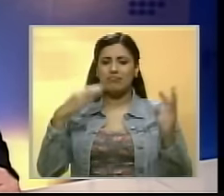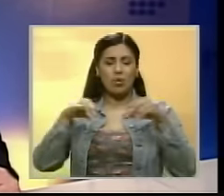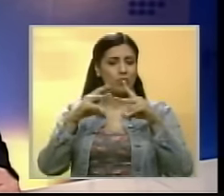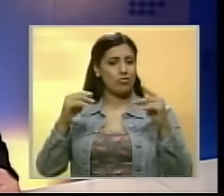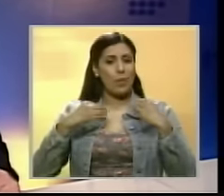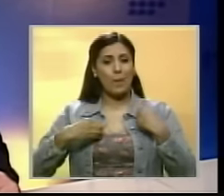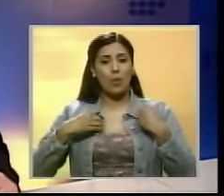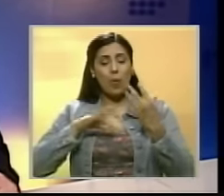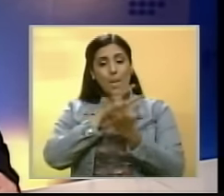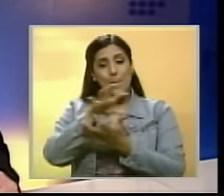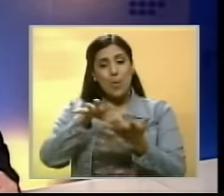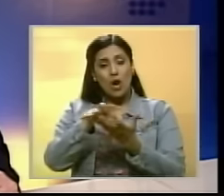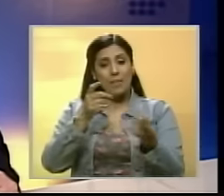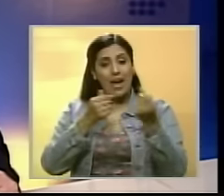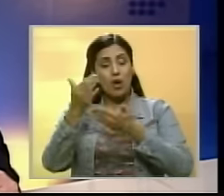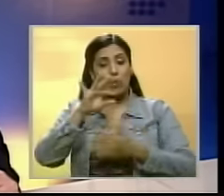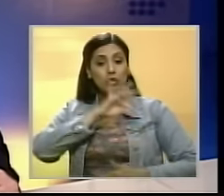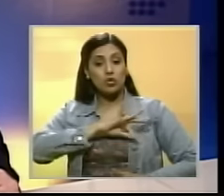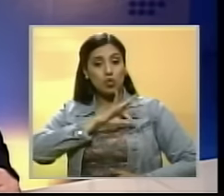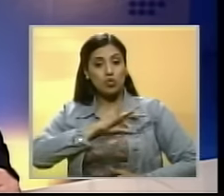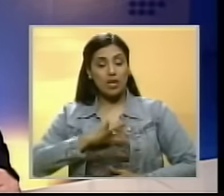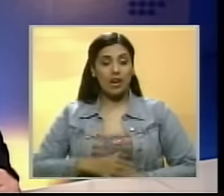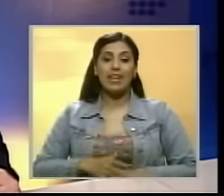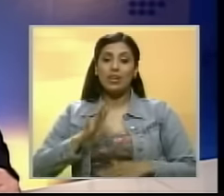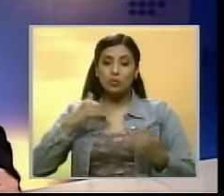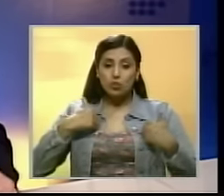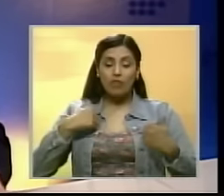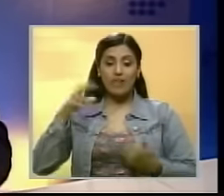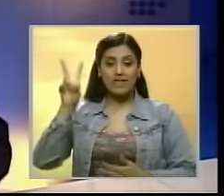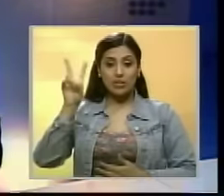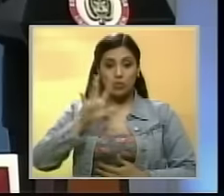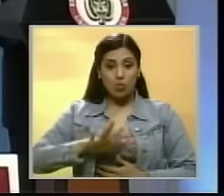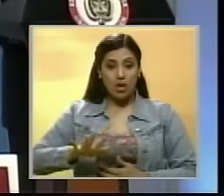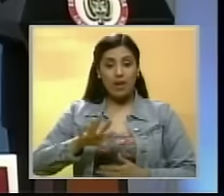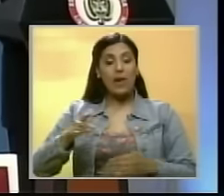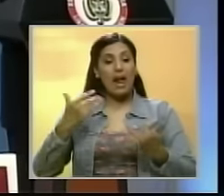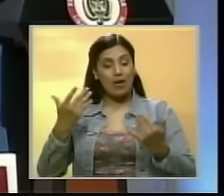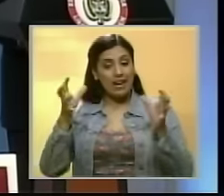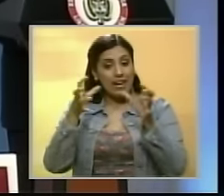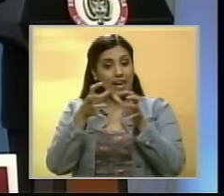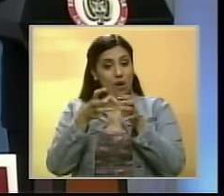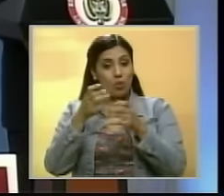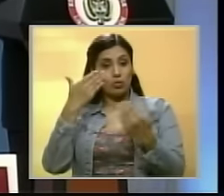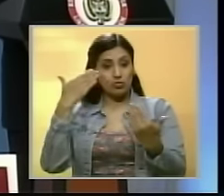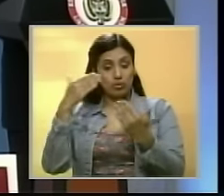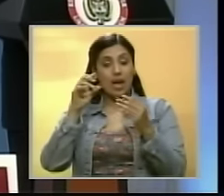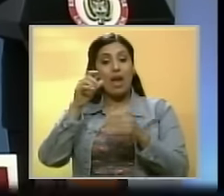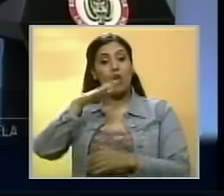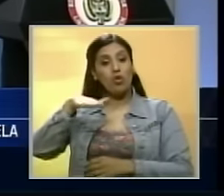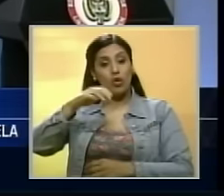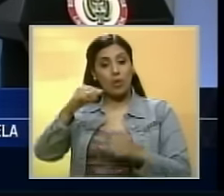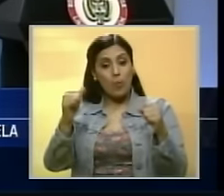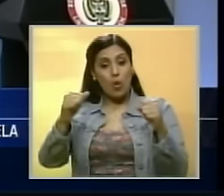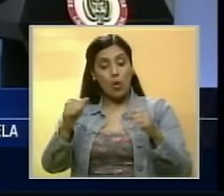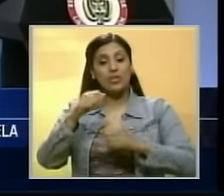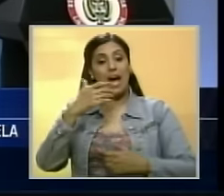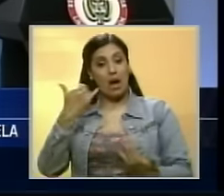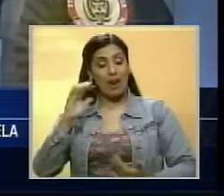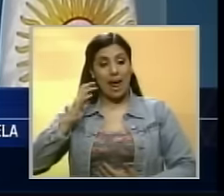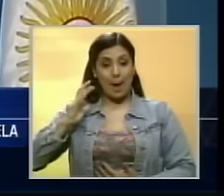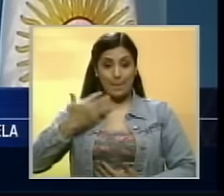preocupación por los problemas económicos sociales y sanitarios que atraviesa Venezuela durante una reunión en la casa de nariño El mandatario argentino